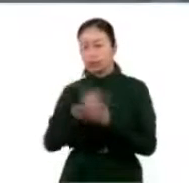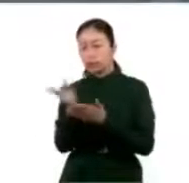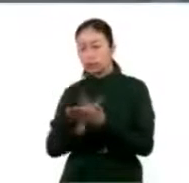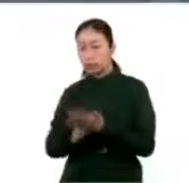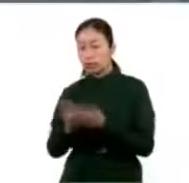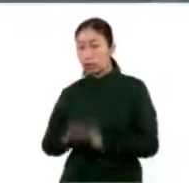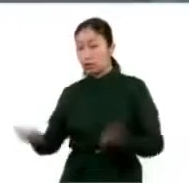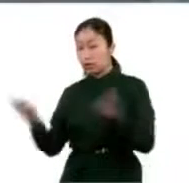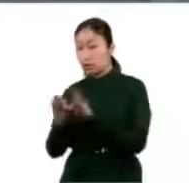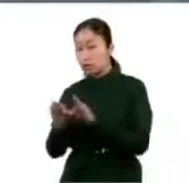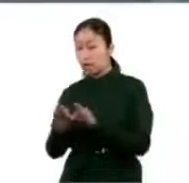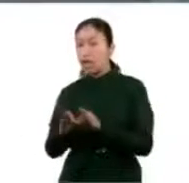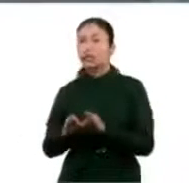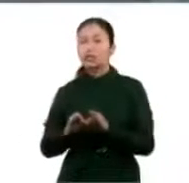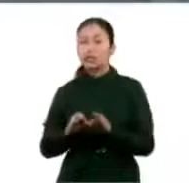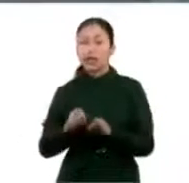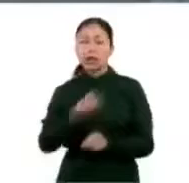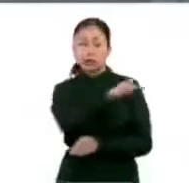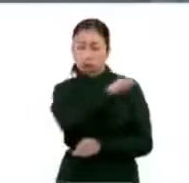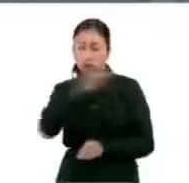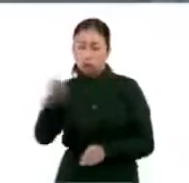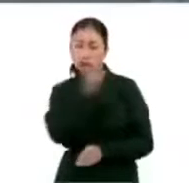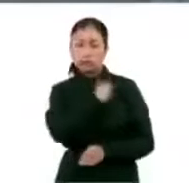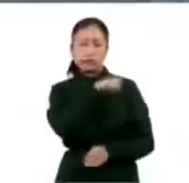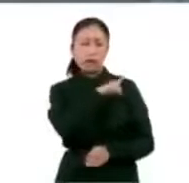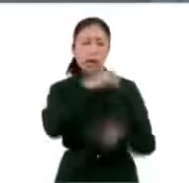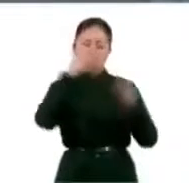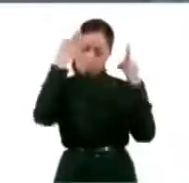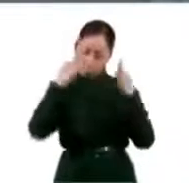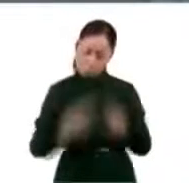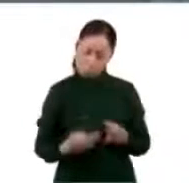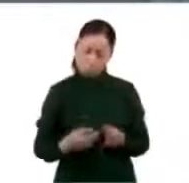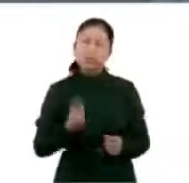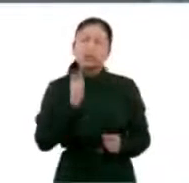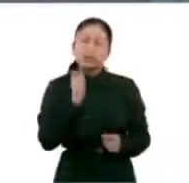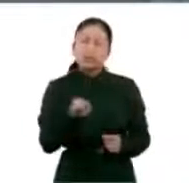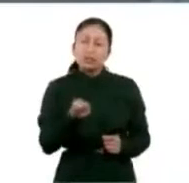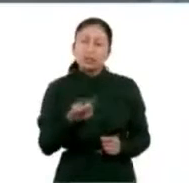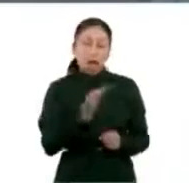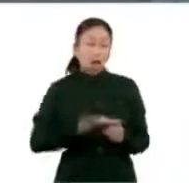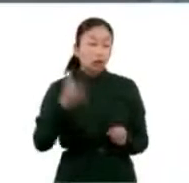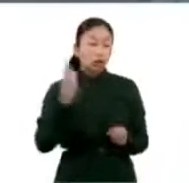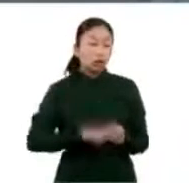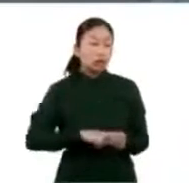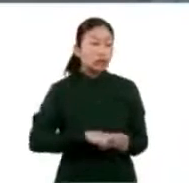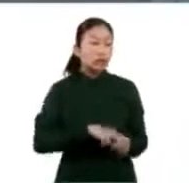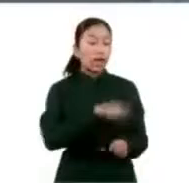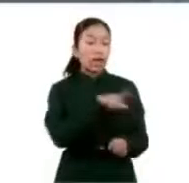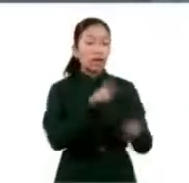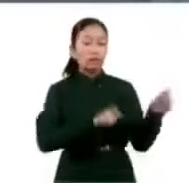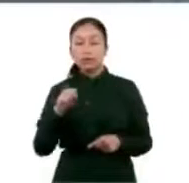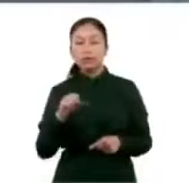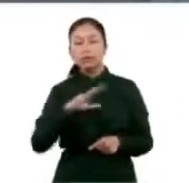a la salud de nuestro país. Esto significa que los centros de salud y los hospitales estarán a cargo del